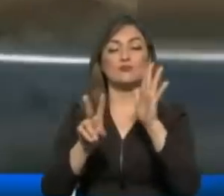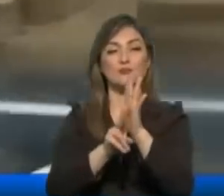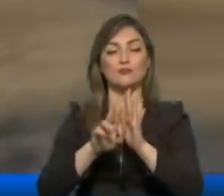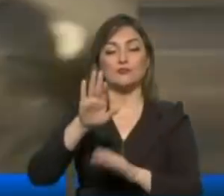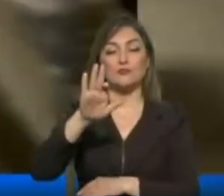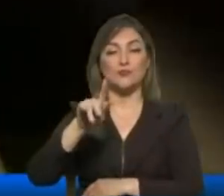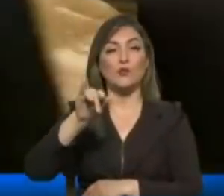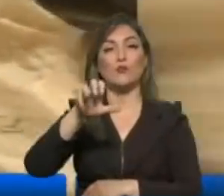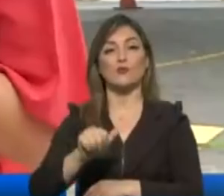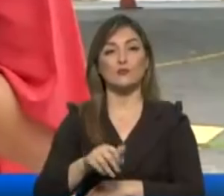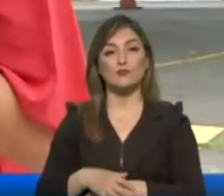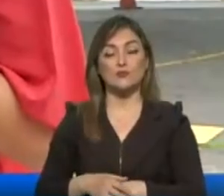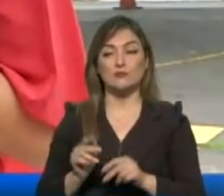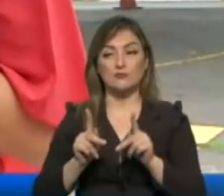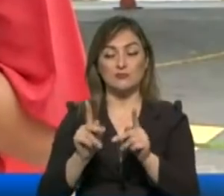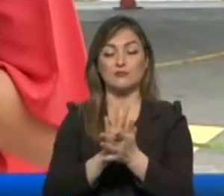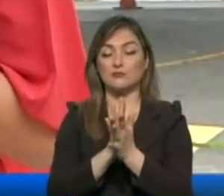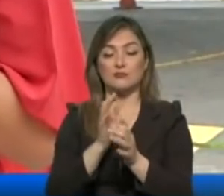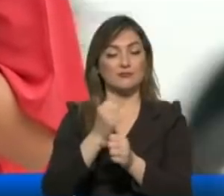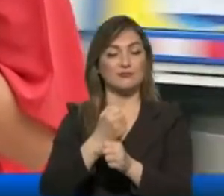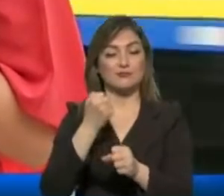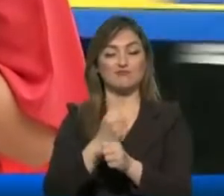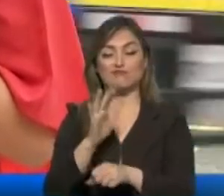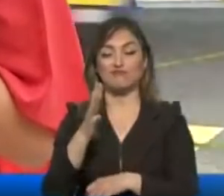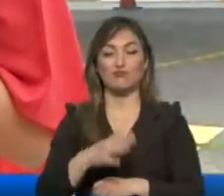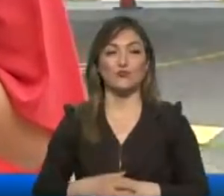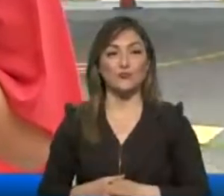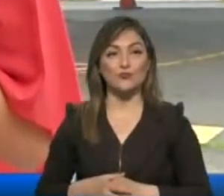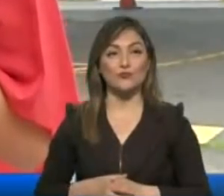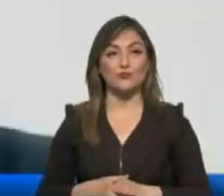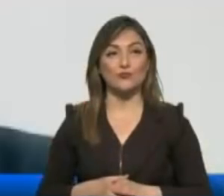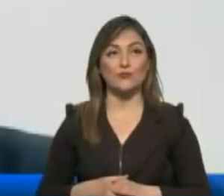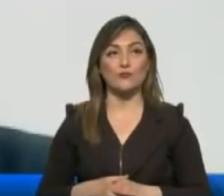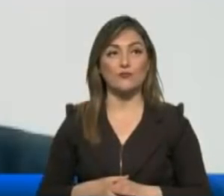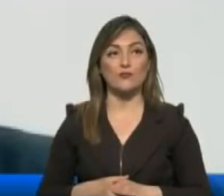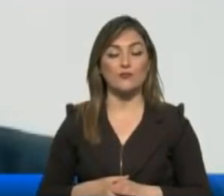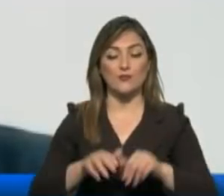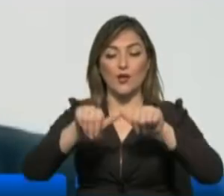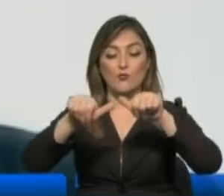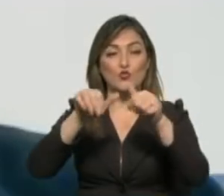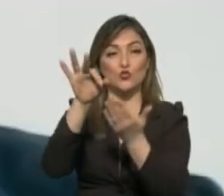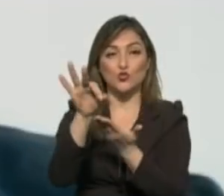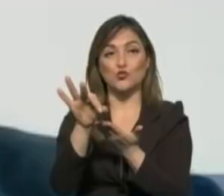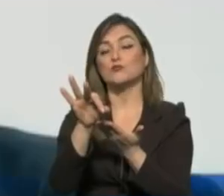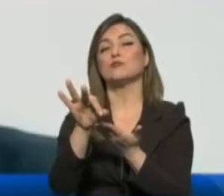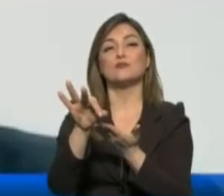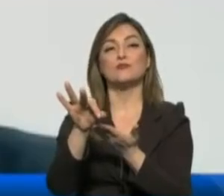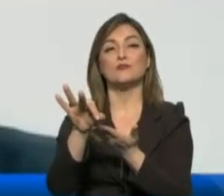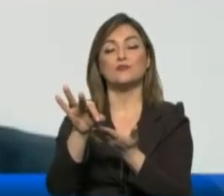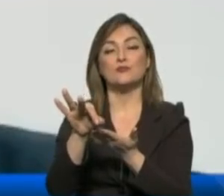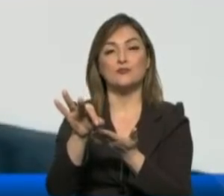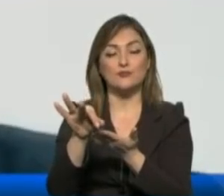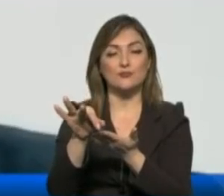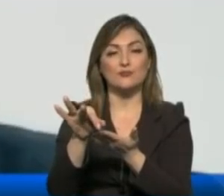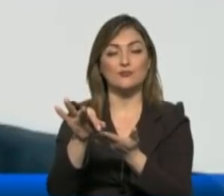Vladimir Tapia, no se han expedido permisos para realizar ese tipo de modificaciones. La administración zonal ha otorgado